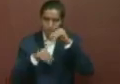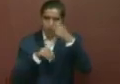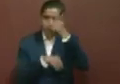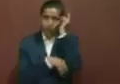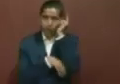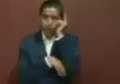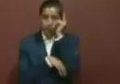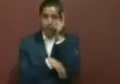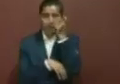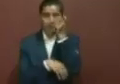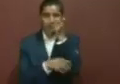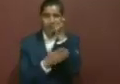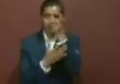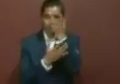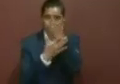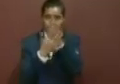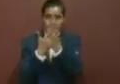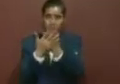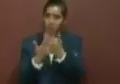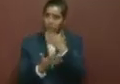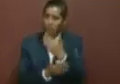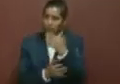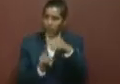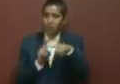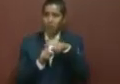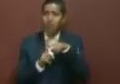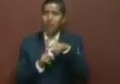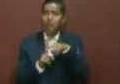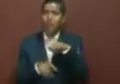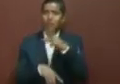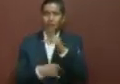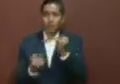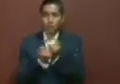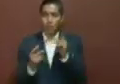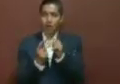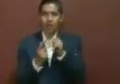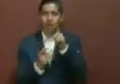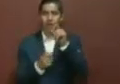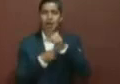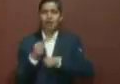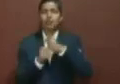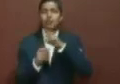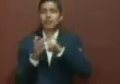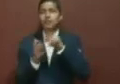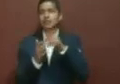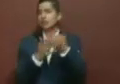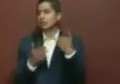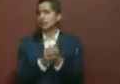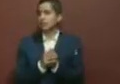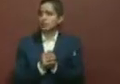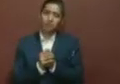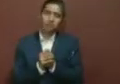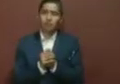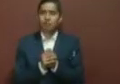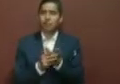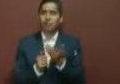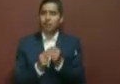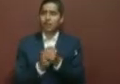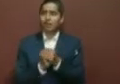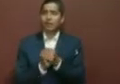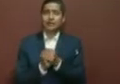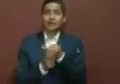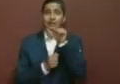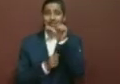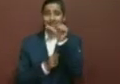estas cifras tan buenas, aunque no similares a las del año 2007? Muy rápido, son